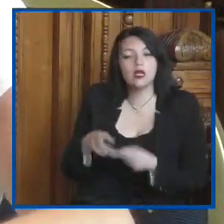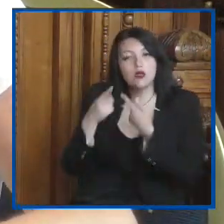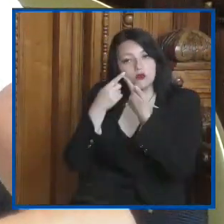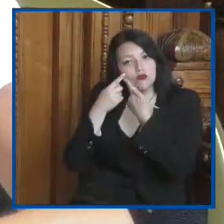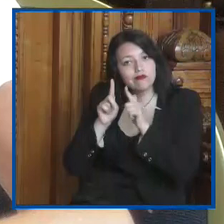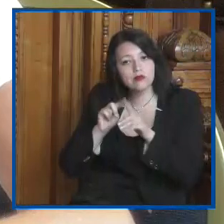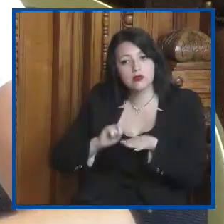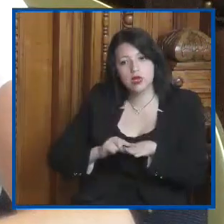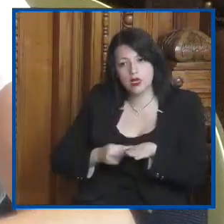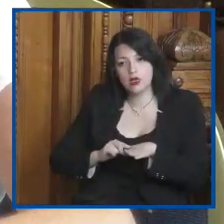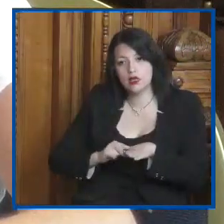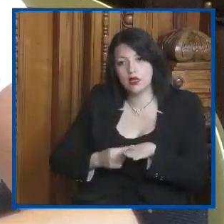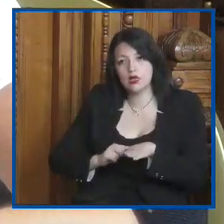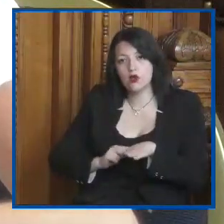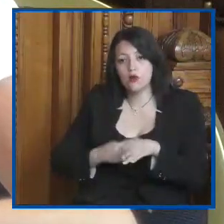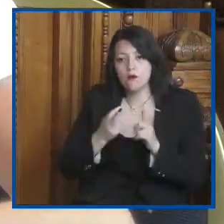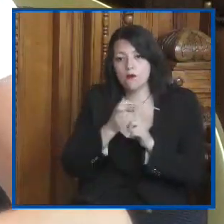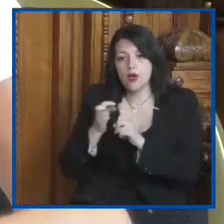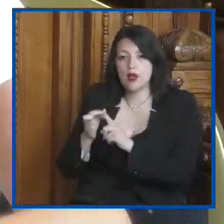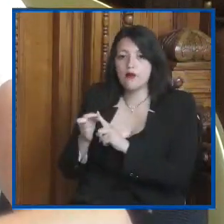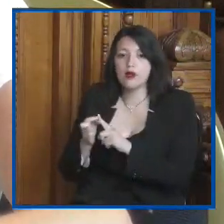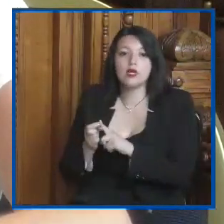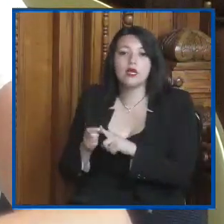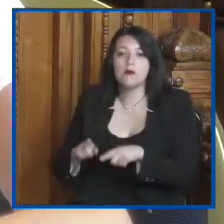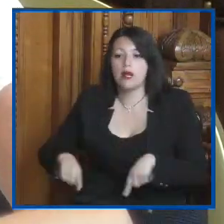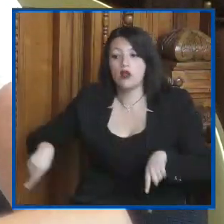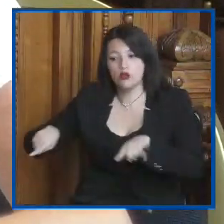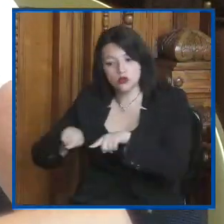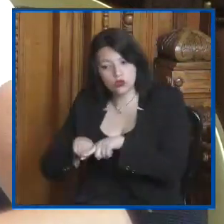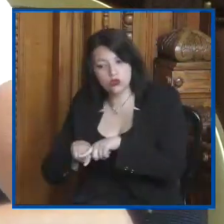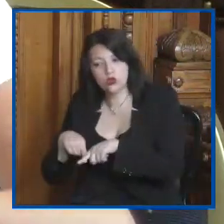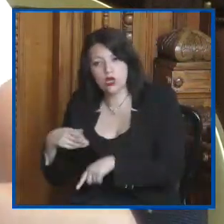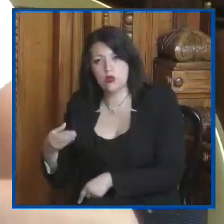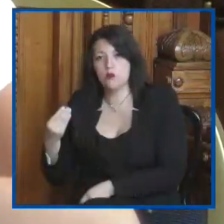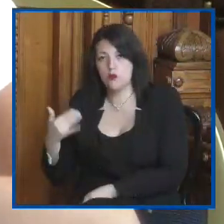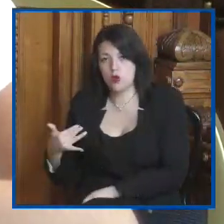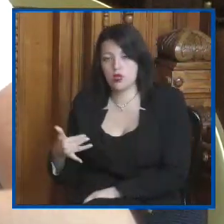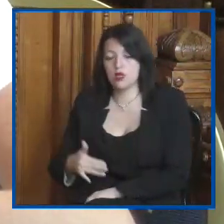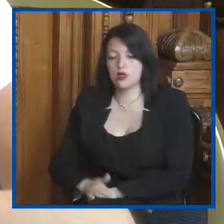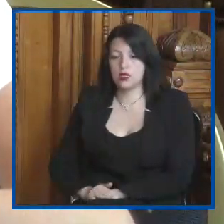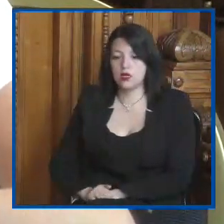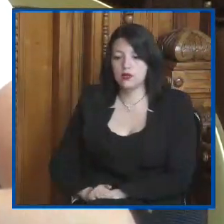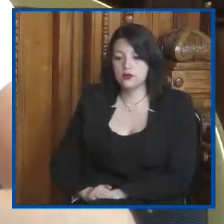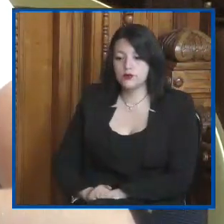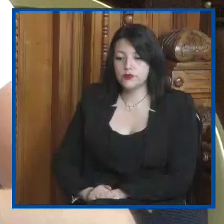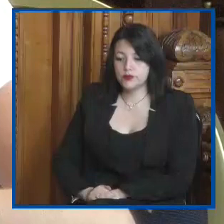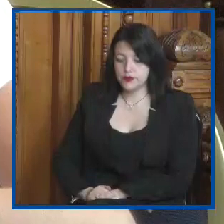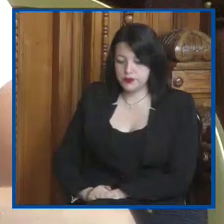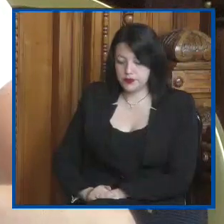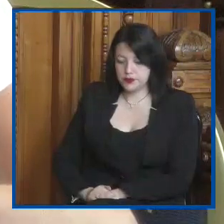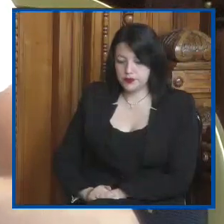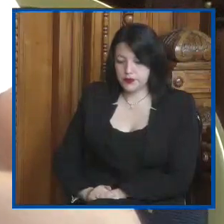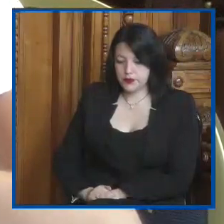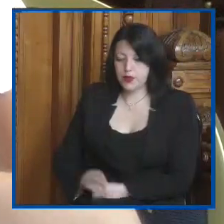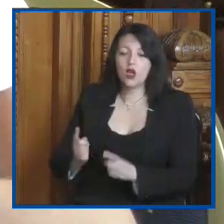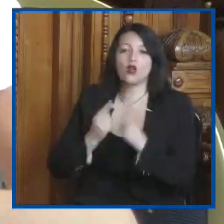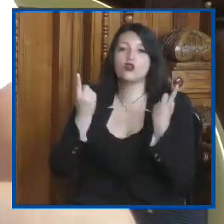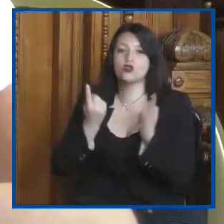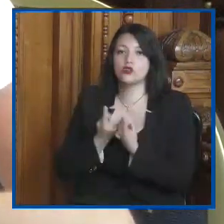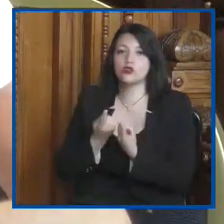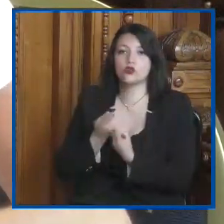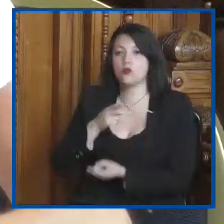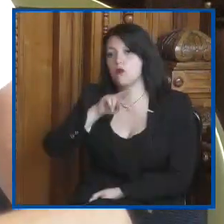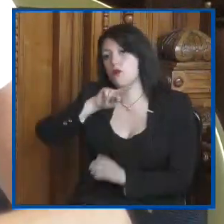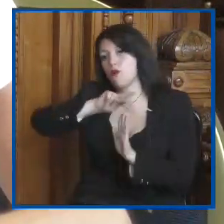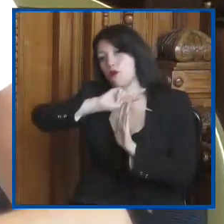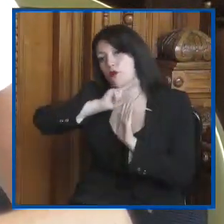técnico de ciertas cuestiones que para nosotros son propios. Entonces sí o sí tenemos que modificar